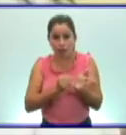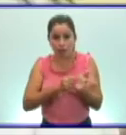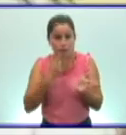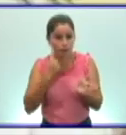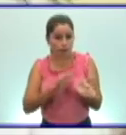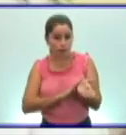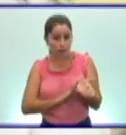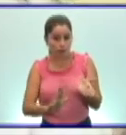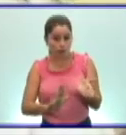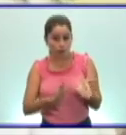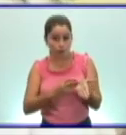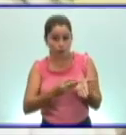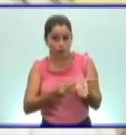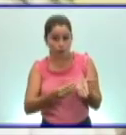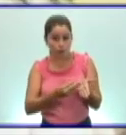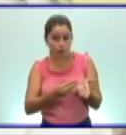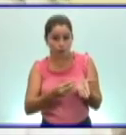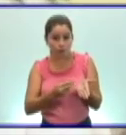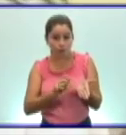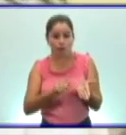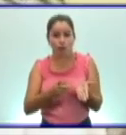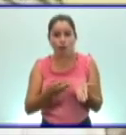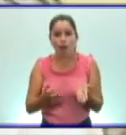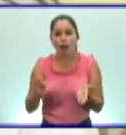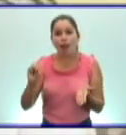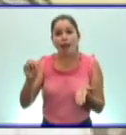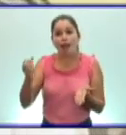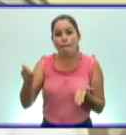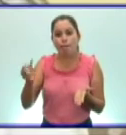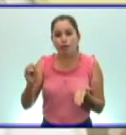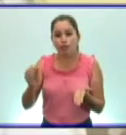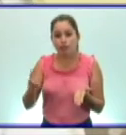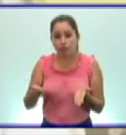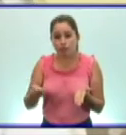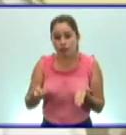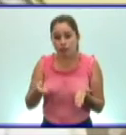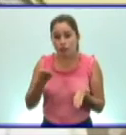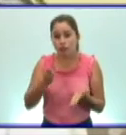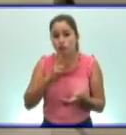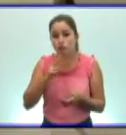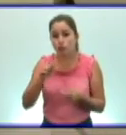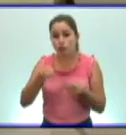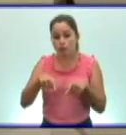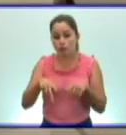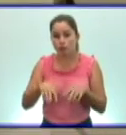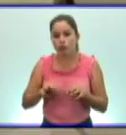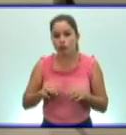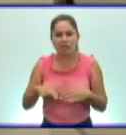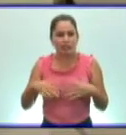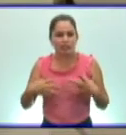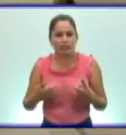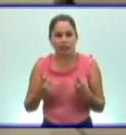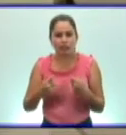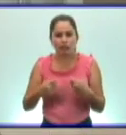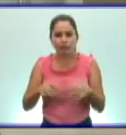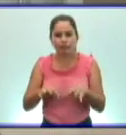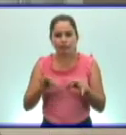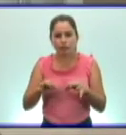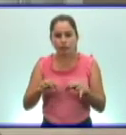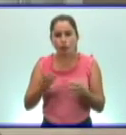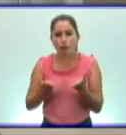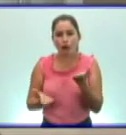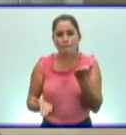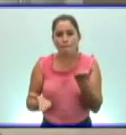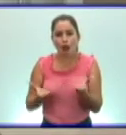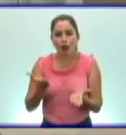entonces a determinar la masa de soluto que vamos a utilizar. Para esto vamos a emplear una balanza. En